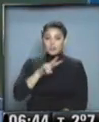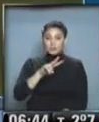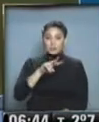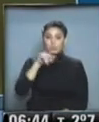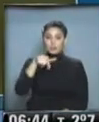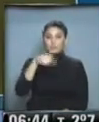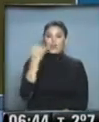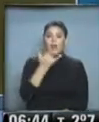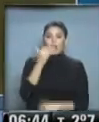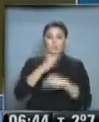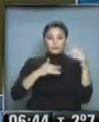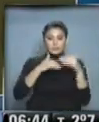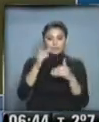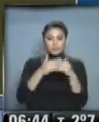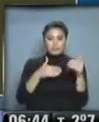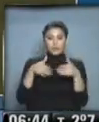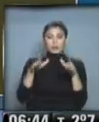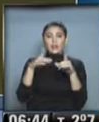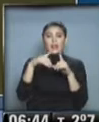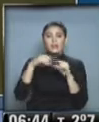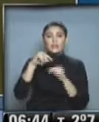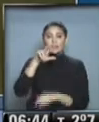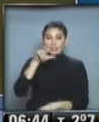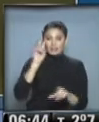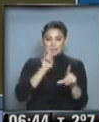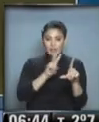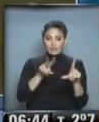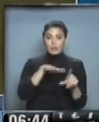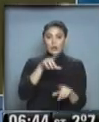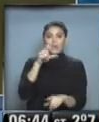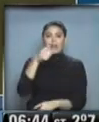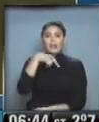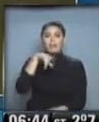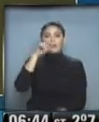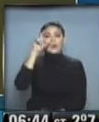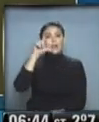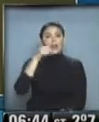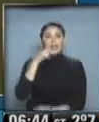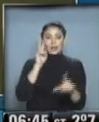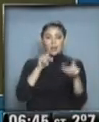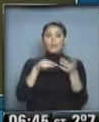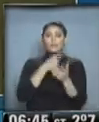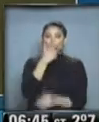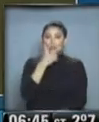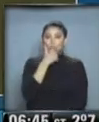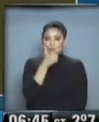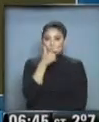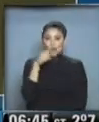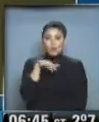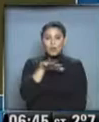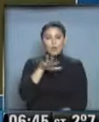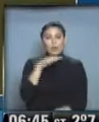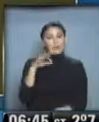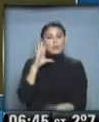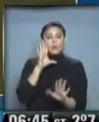realizando obras precisamente en ruta nacional número 3 en Cañuelas, reducción de calzada, Ese es el punto, este es el sector, así que transiten